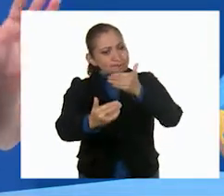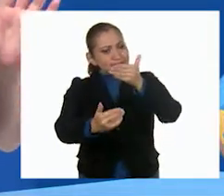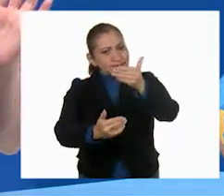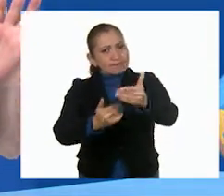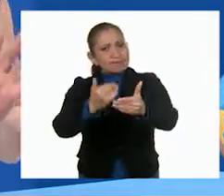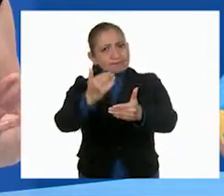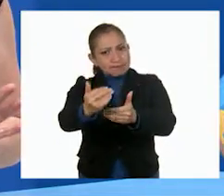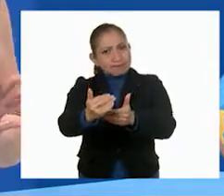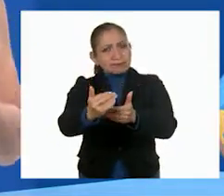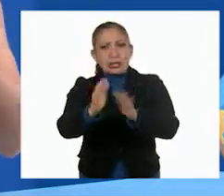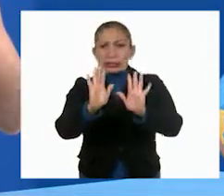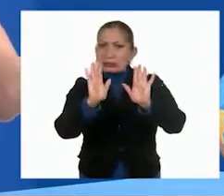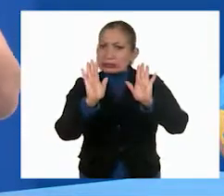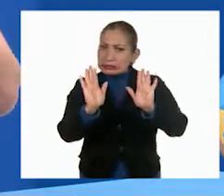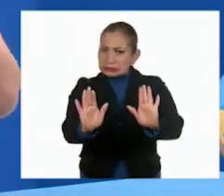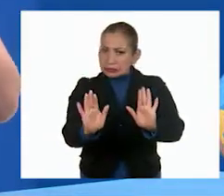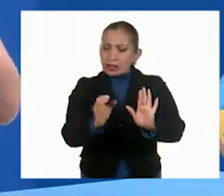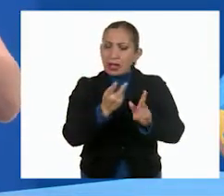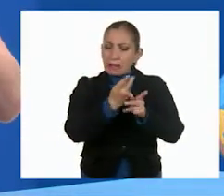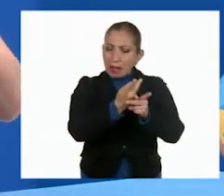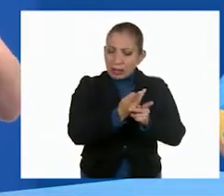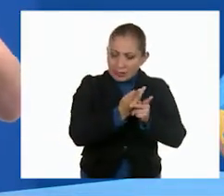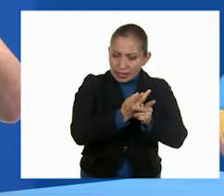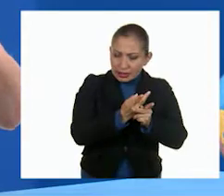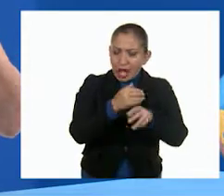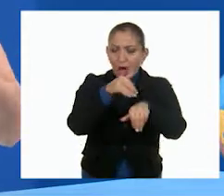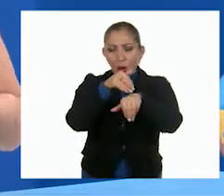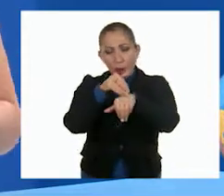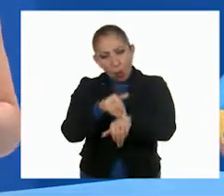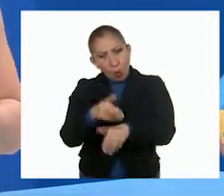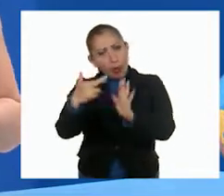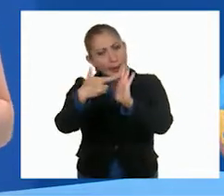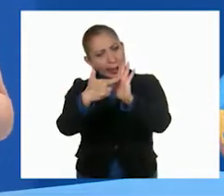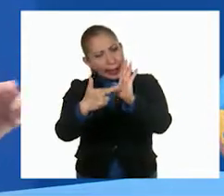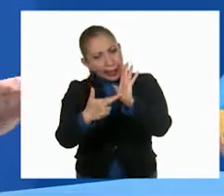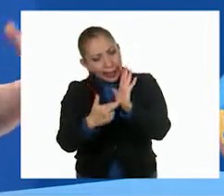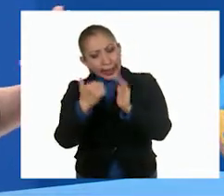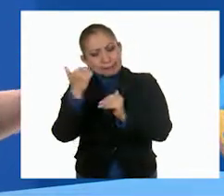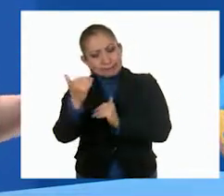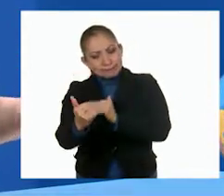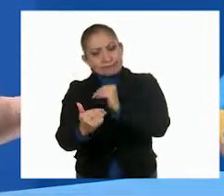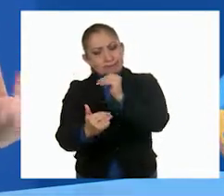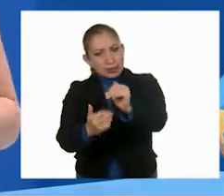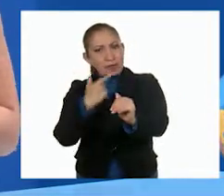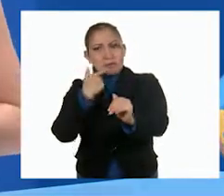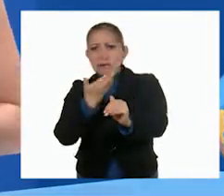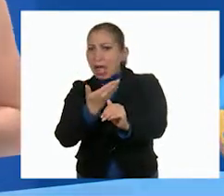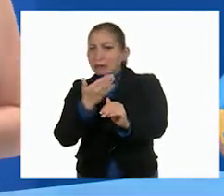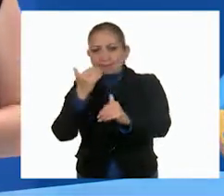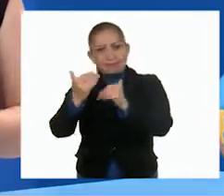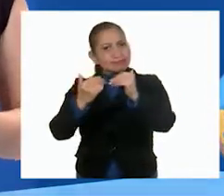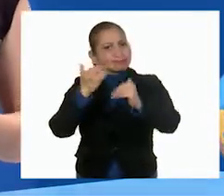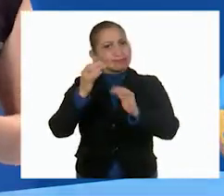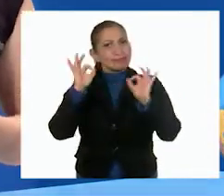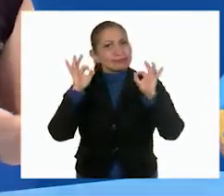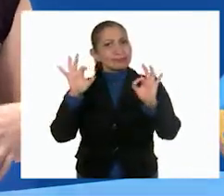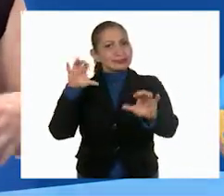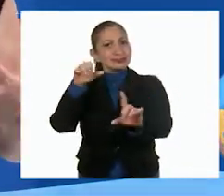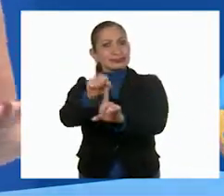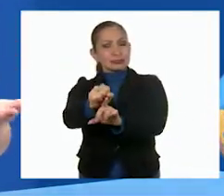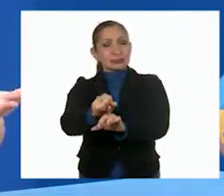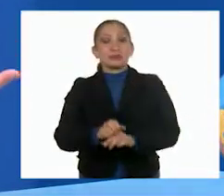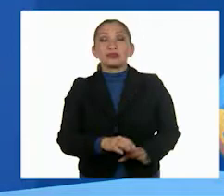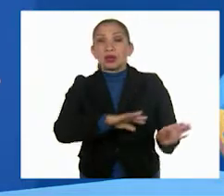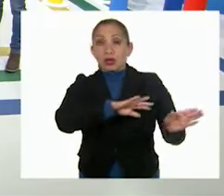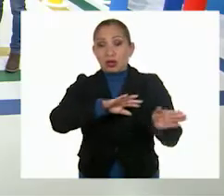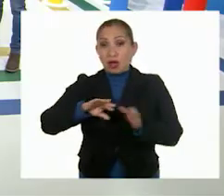Entonces, con paciencia y con obediencia, llegamos, sería la mejor ciencia, ¿verdad? Muy bien. Sí. Otro